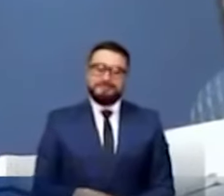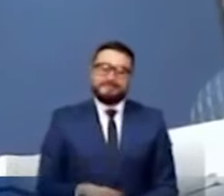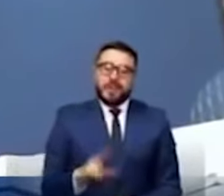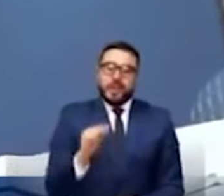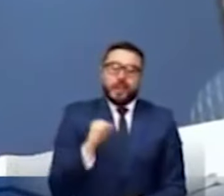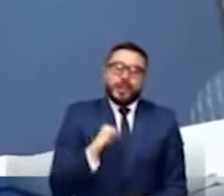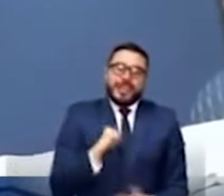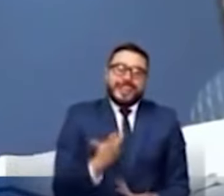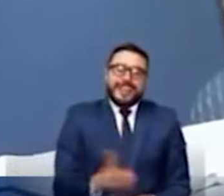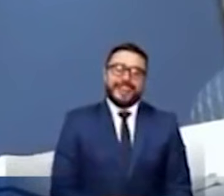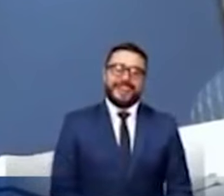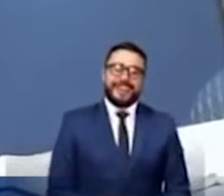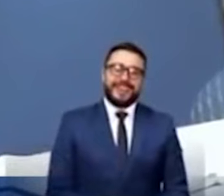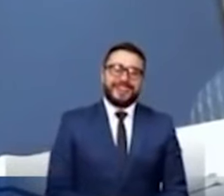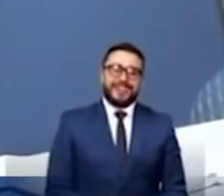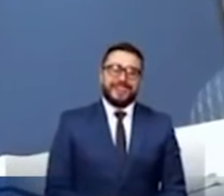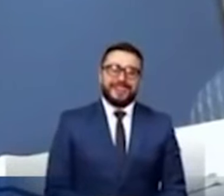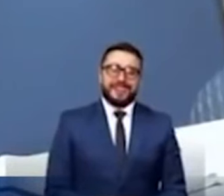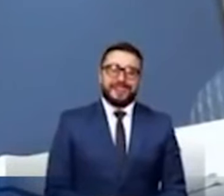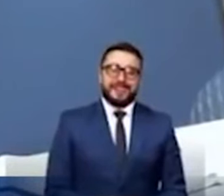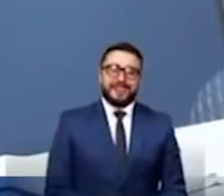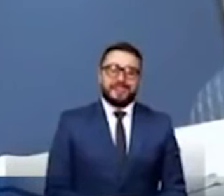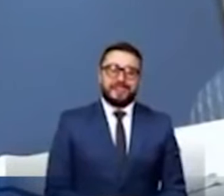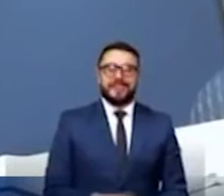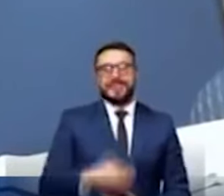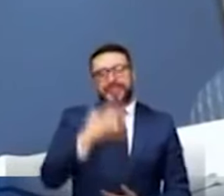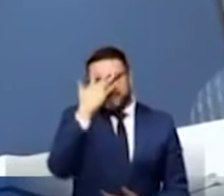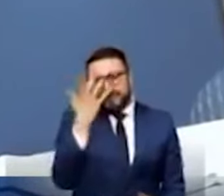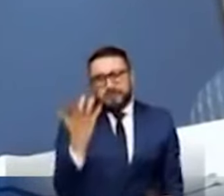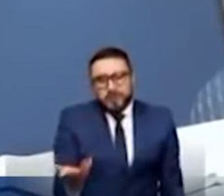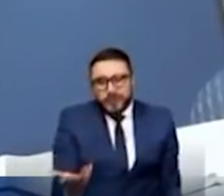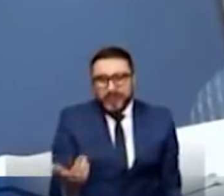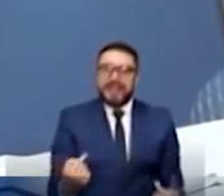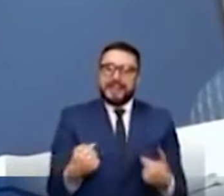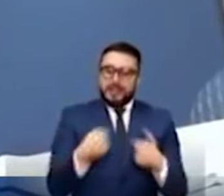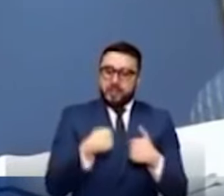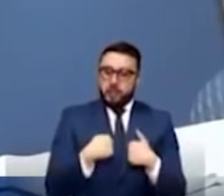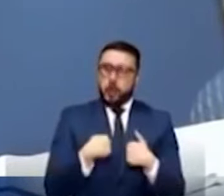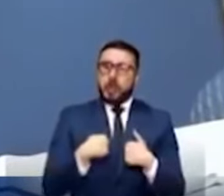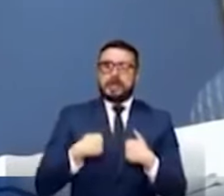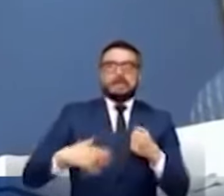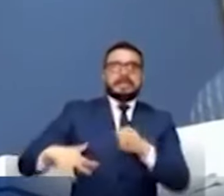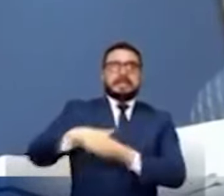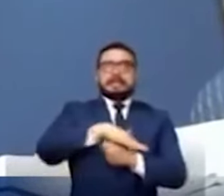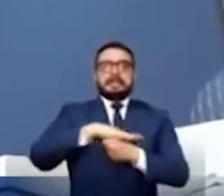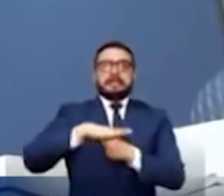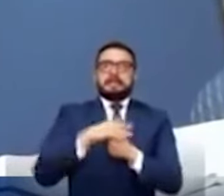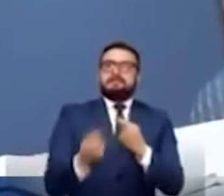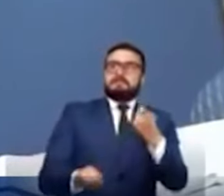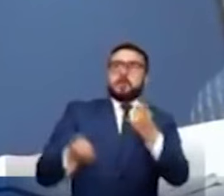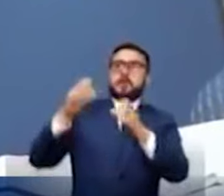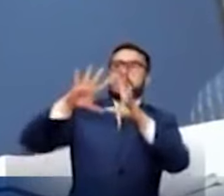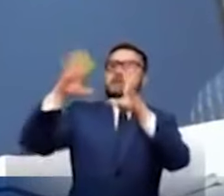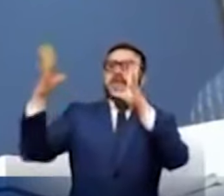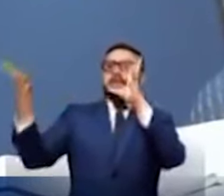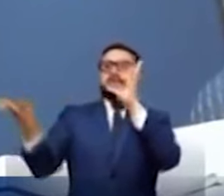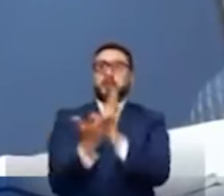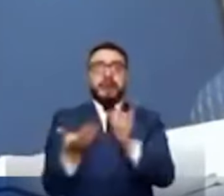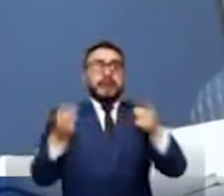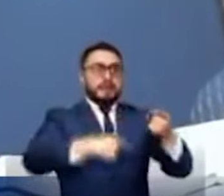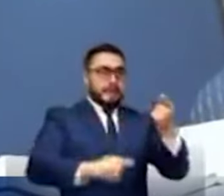Es más, no tiene porque estoy precisamente al frente de una situación económica mundial y